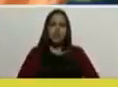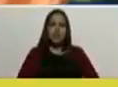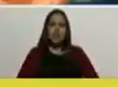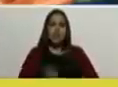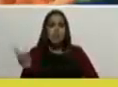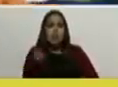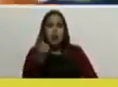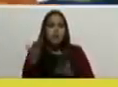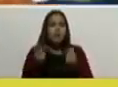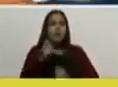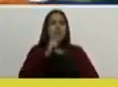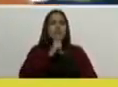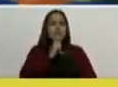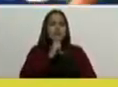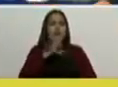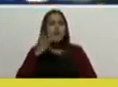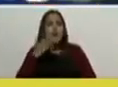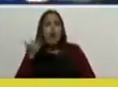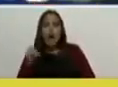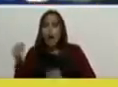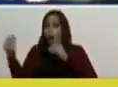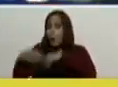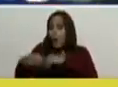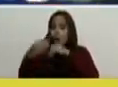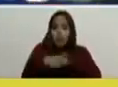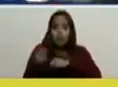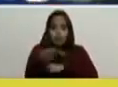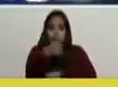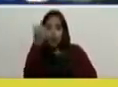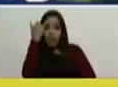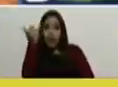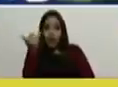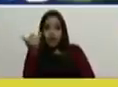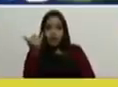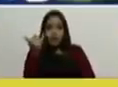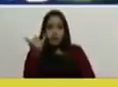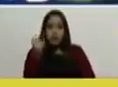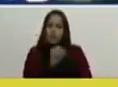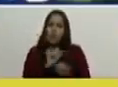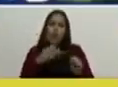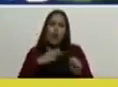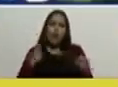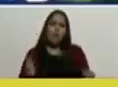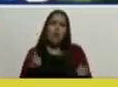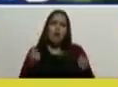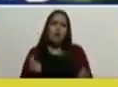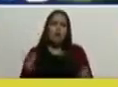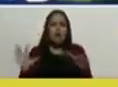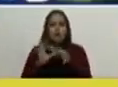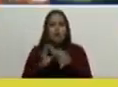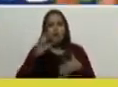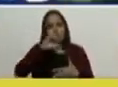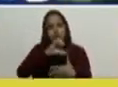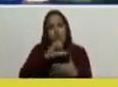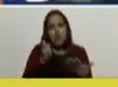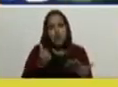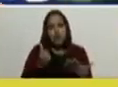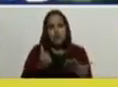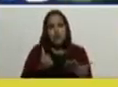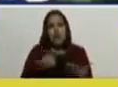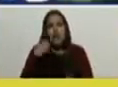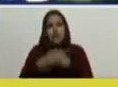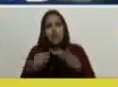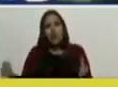muy difícil, en el caso de que estuvieran de acuerdo con la idea de reactivar UNASUR, pasarla por el Congreso otra